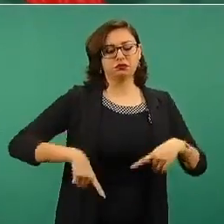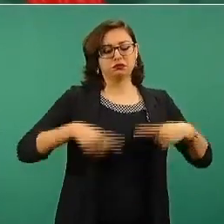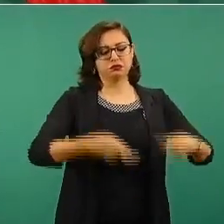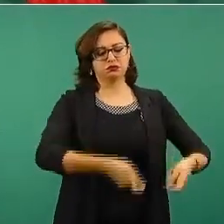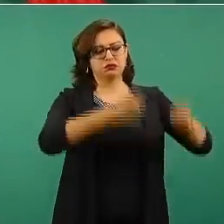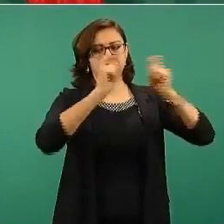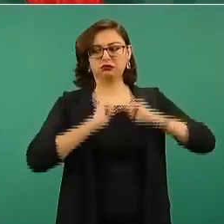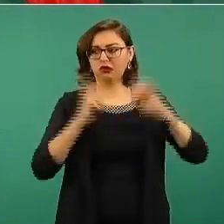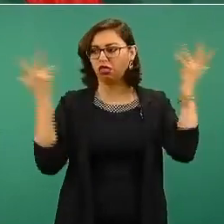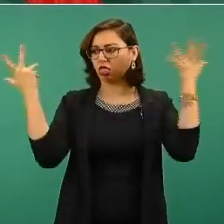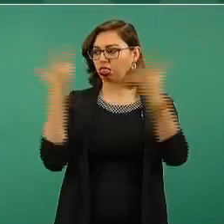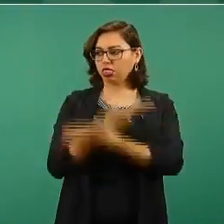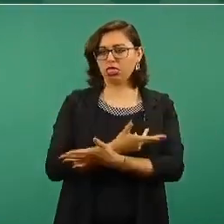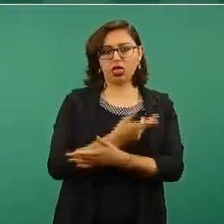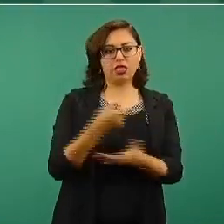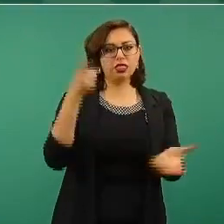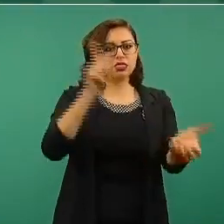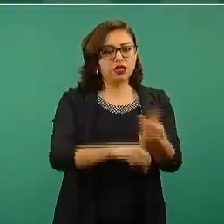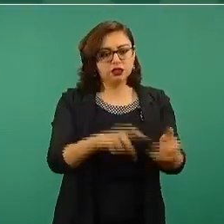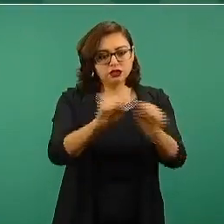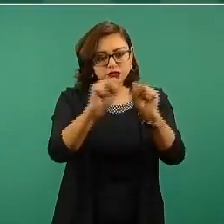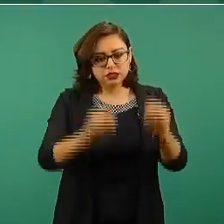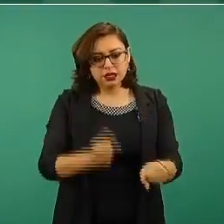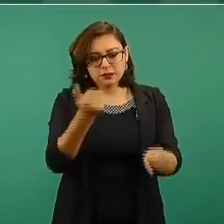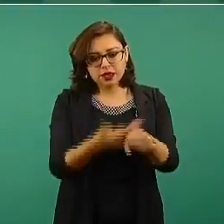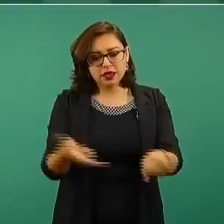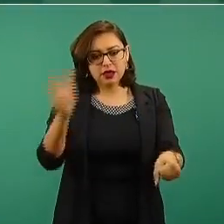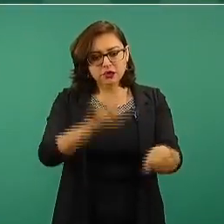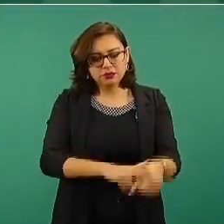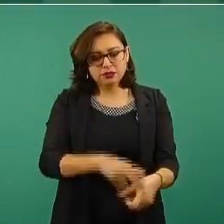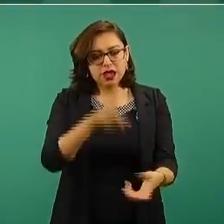contratados como eventuales y muchos